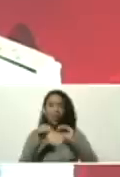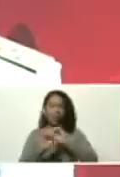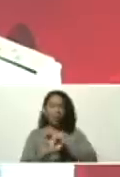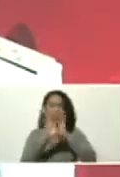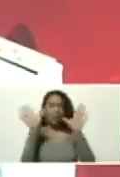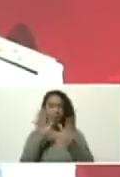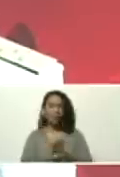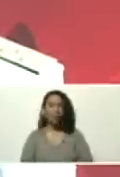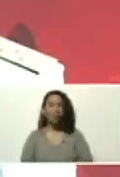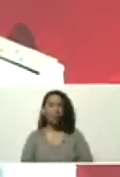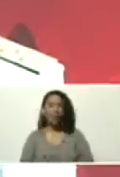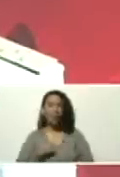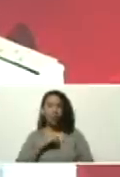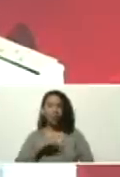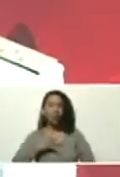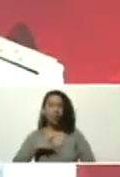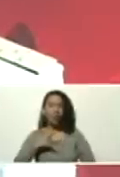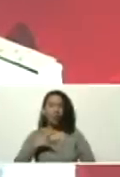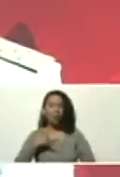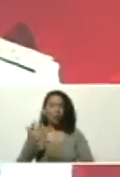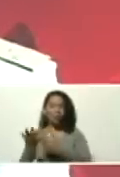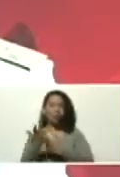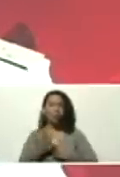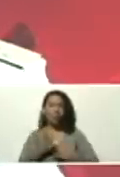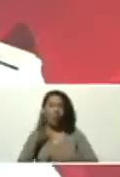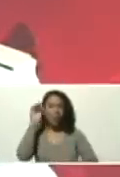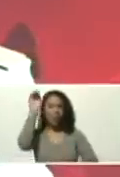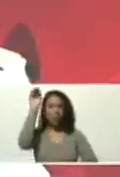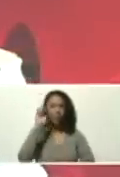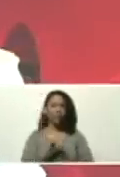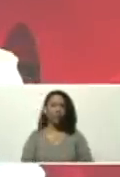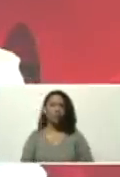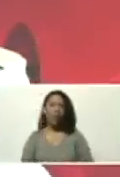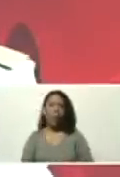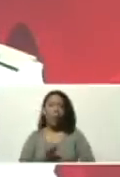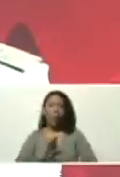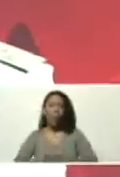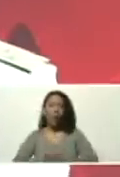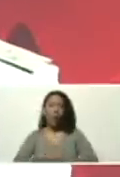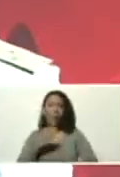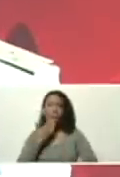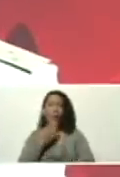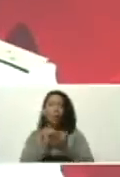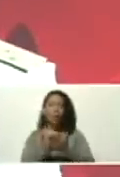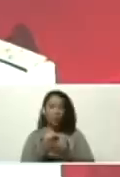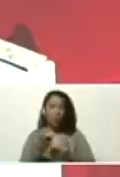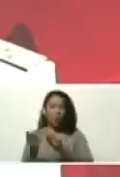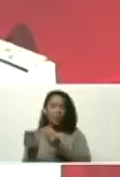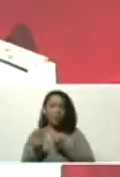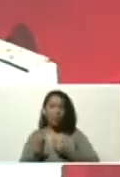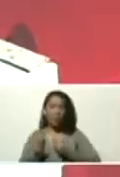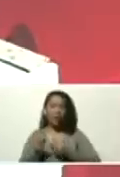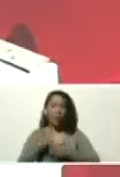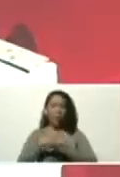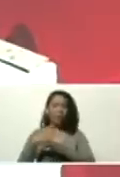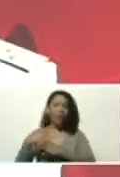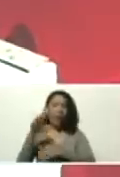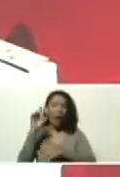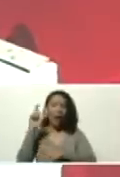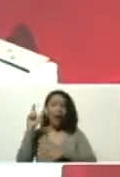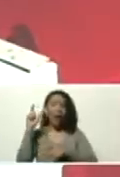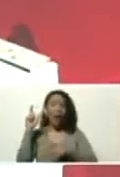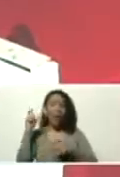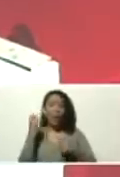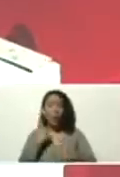sinceridad que nos sentimos recompensados por el destino, por habernos permitido compartir nuestras vidas al lado de nuestras